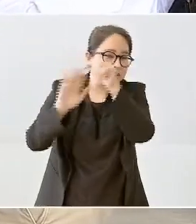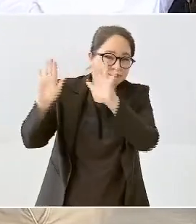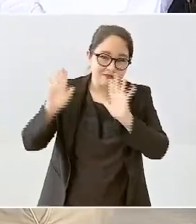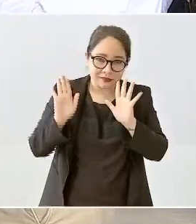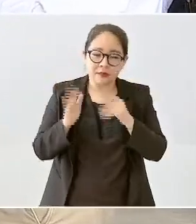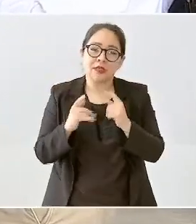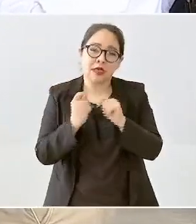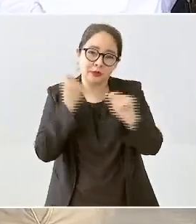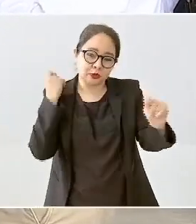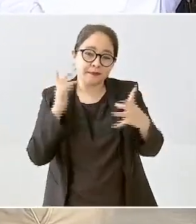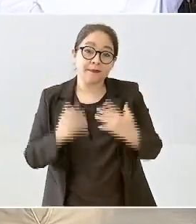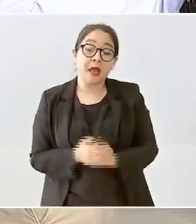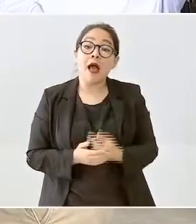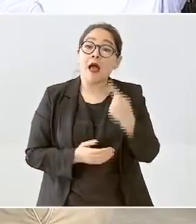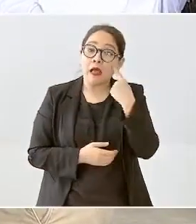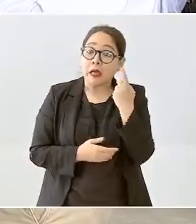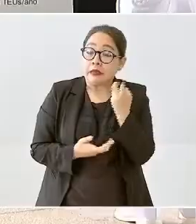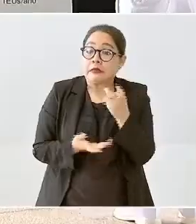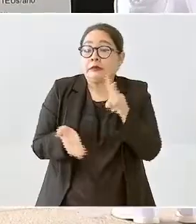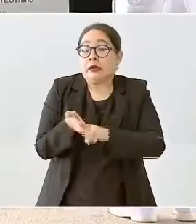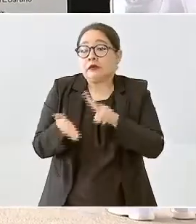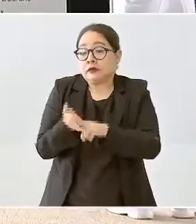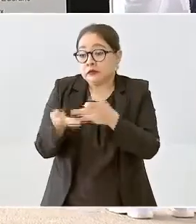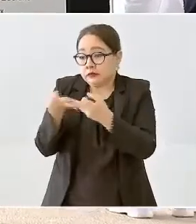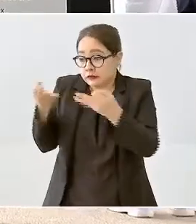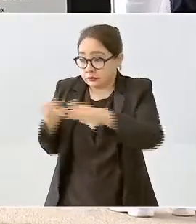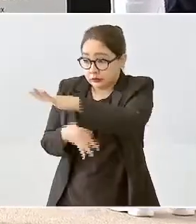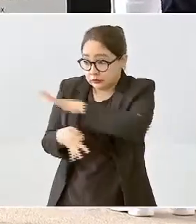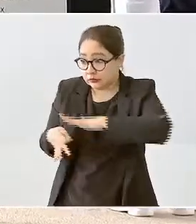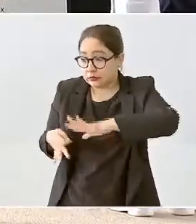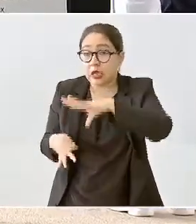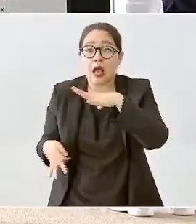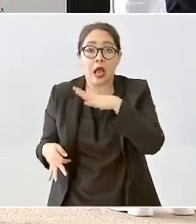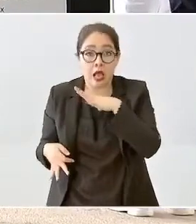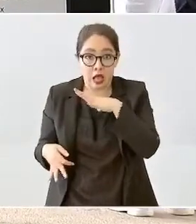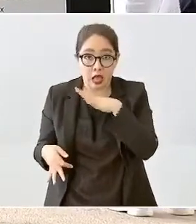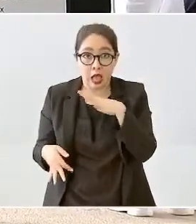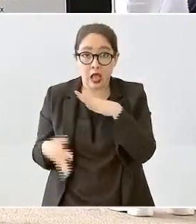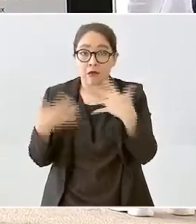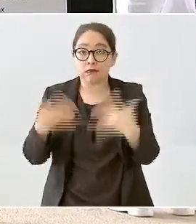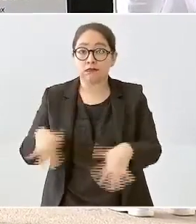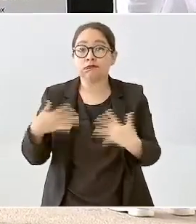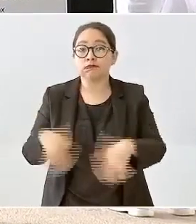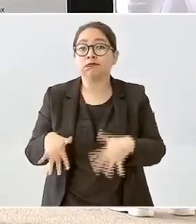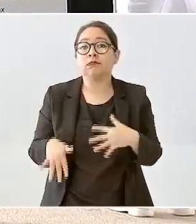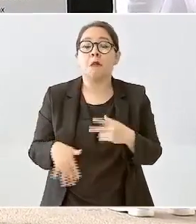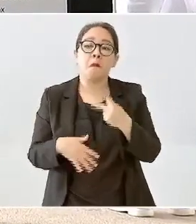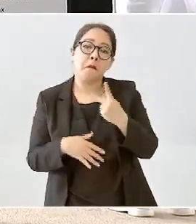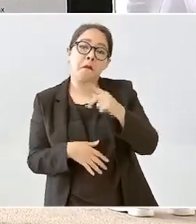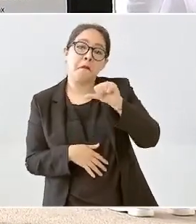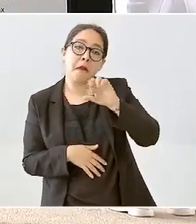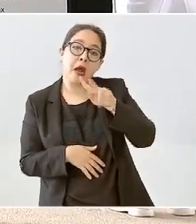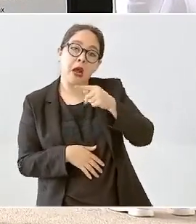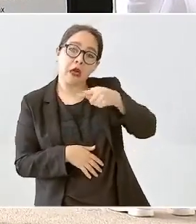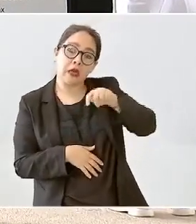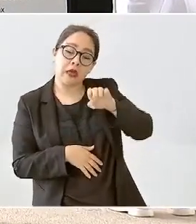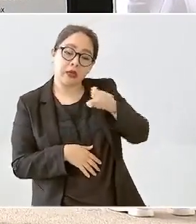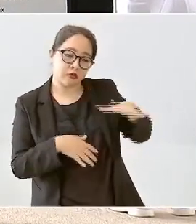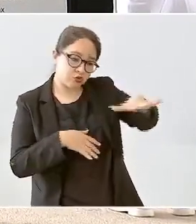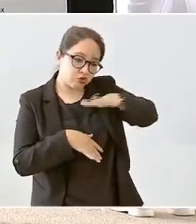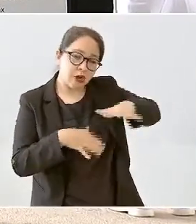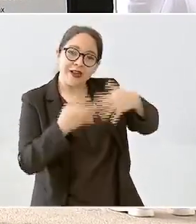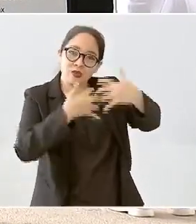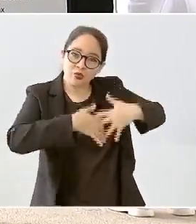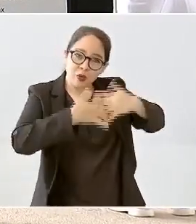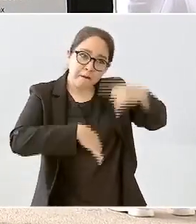Entonces, esos terrenos son muy valiosos y nosotros vemos que tienen una vocación de parque industrial, como usted dio las instrucciones, orientadas hacia